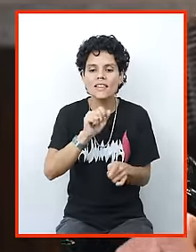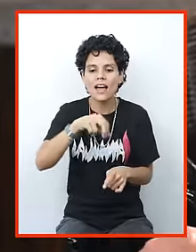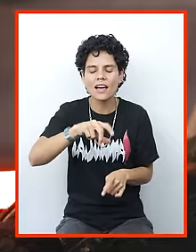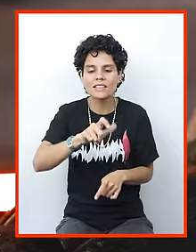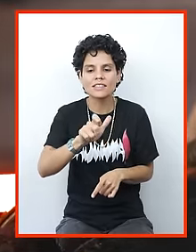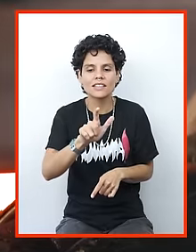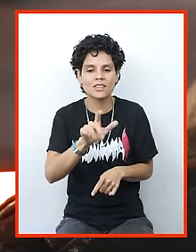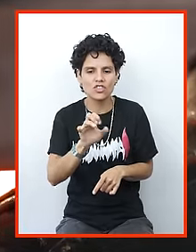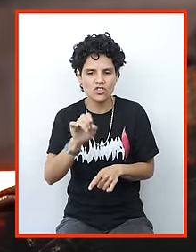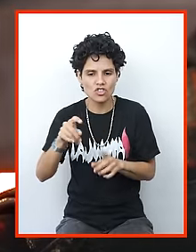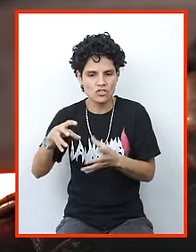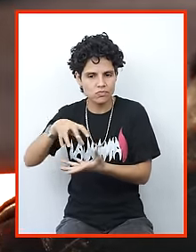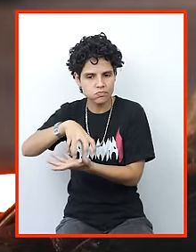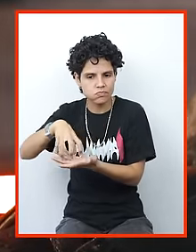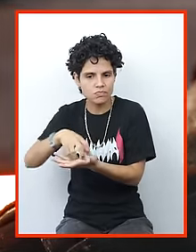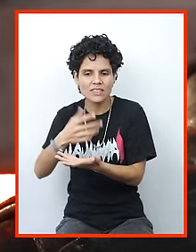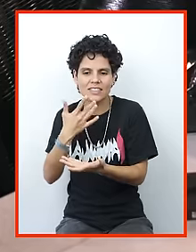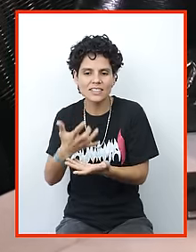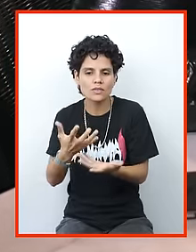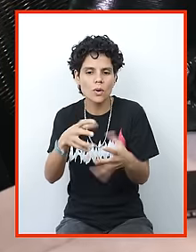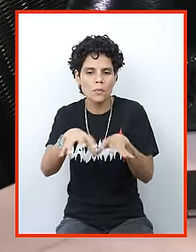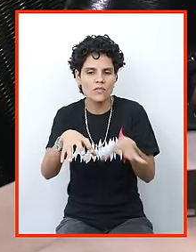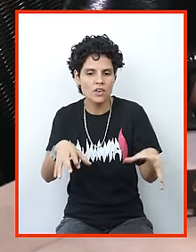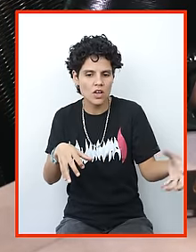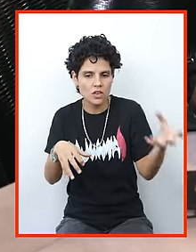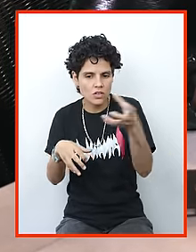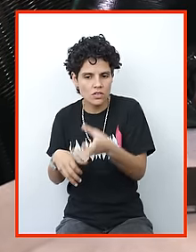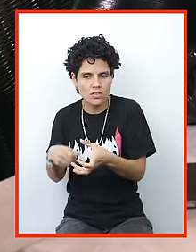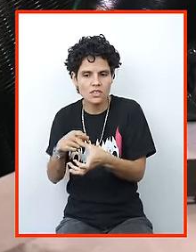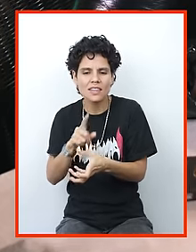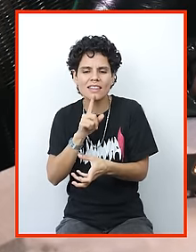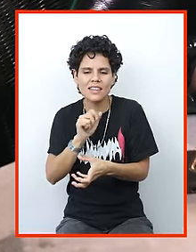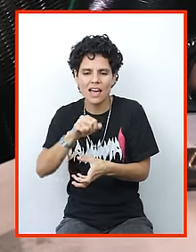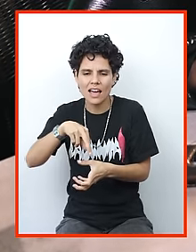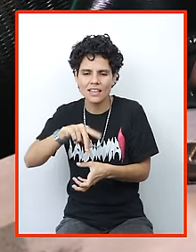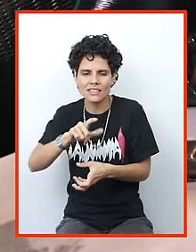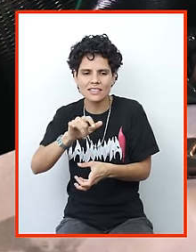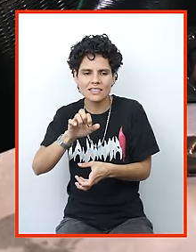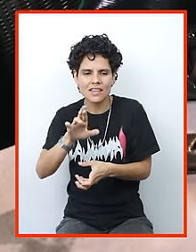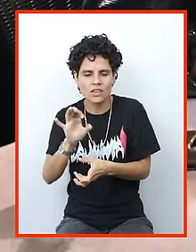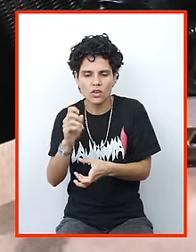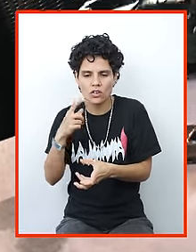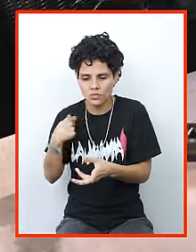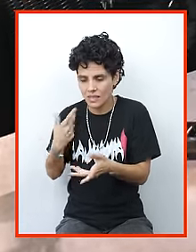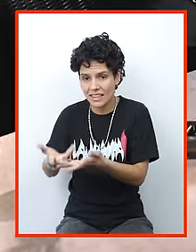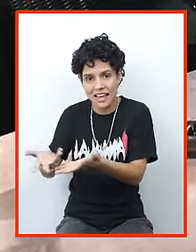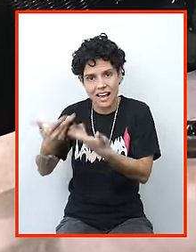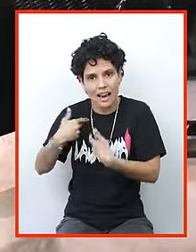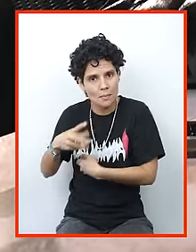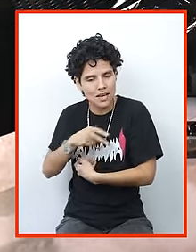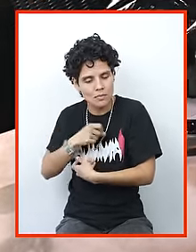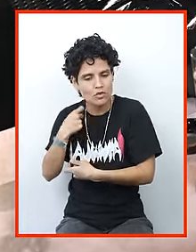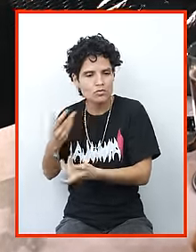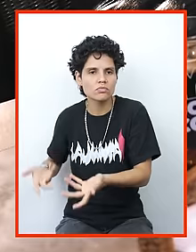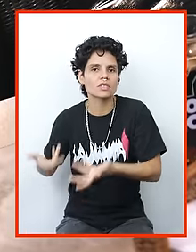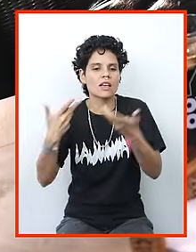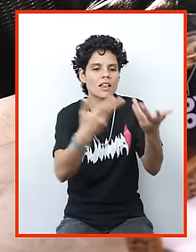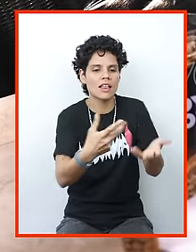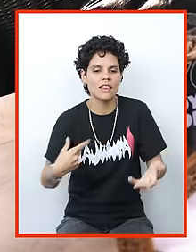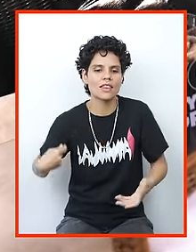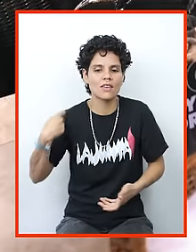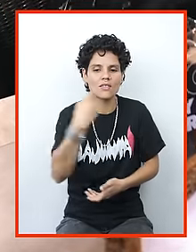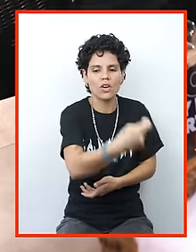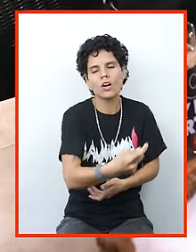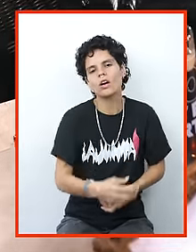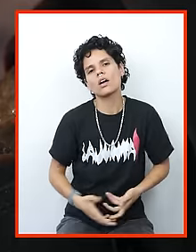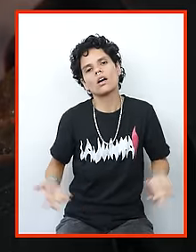el Tanjiro. Claro, como es una figura que te dan, que te regalan, ¿cachai? Sí. Que yo tengo una de Tanjiro, entonces como que... Que la devolviste. Claro. No puedo